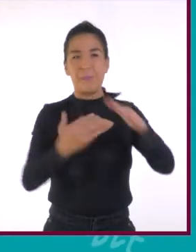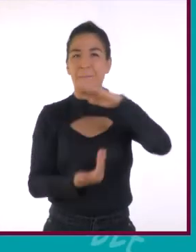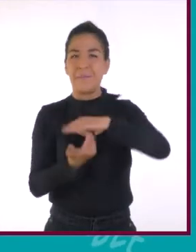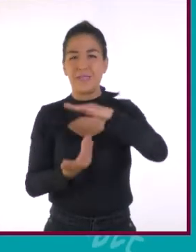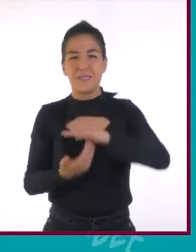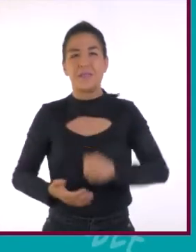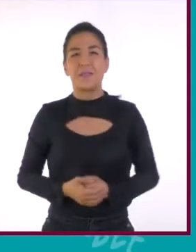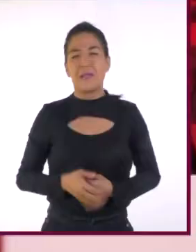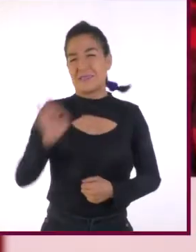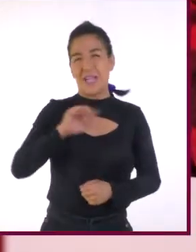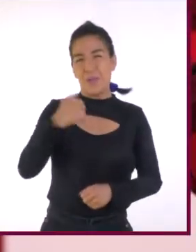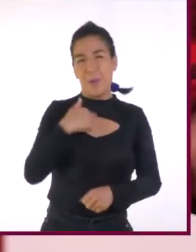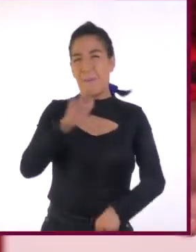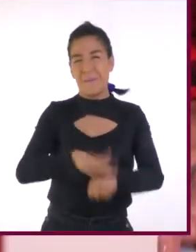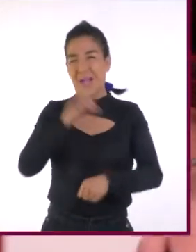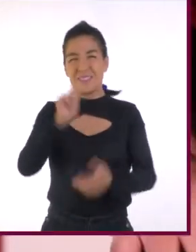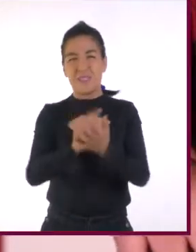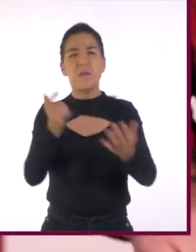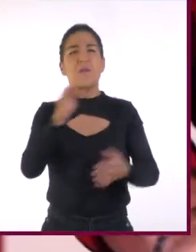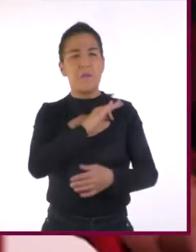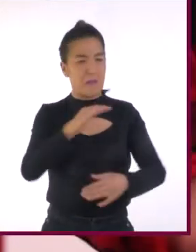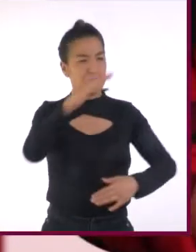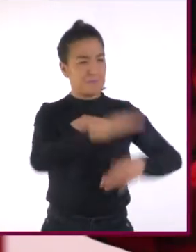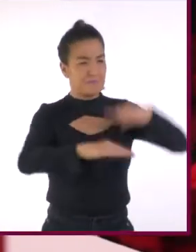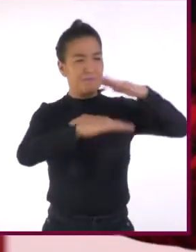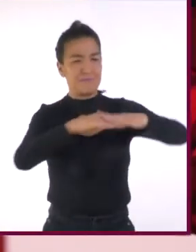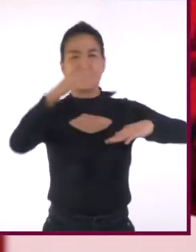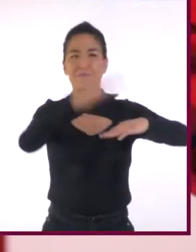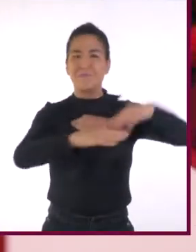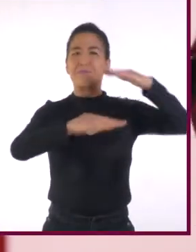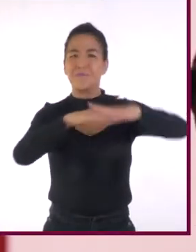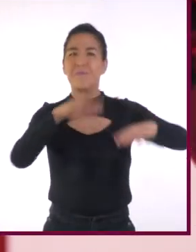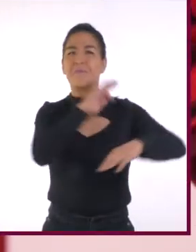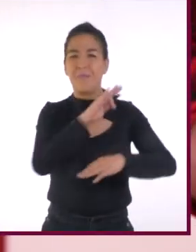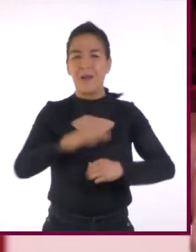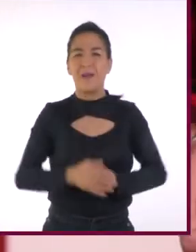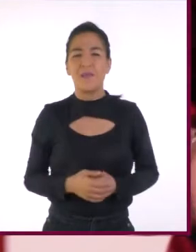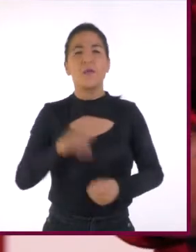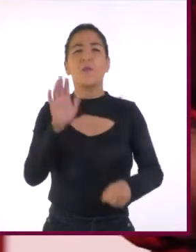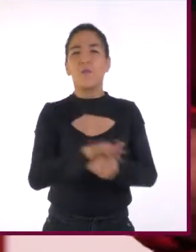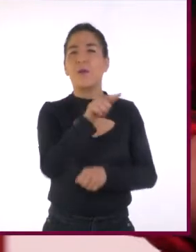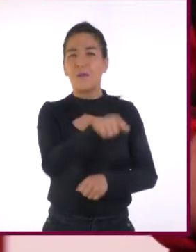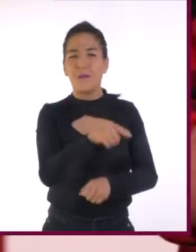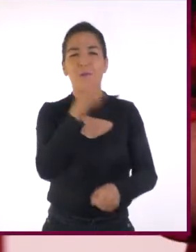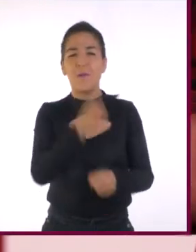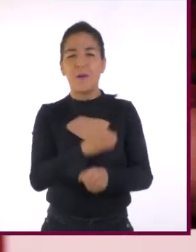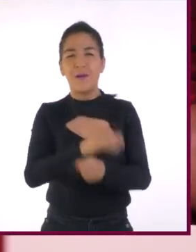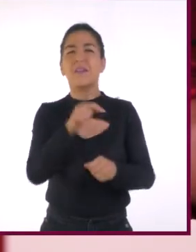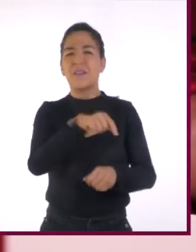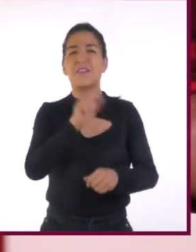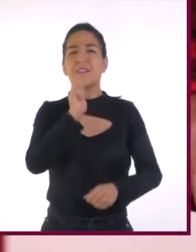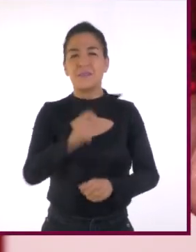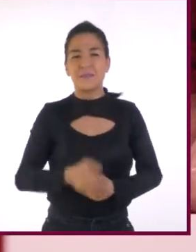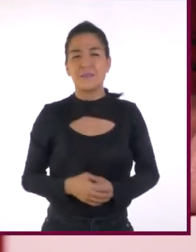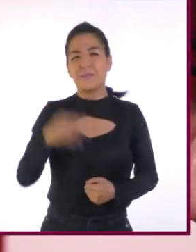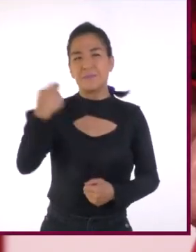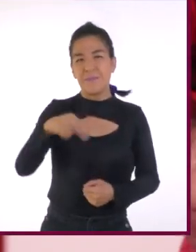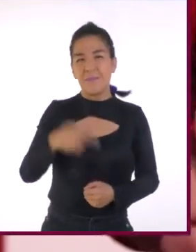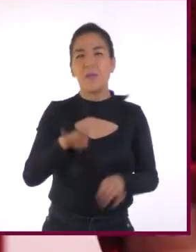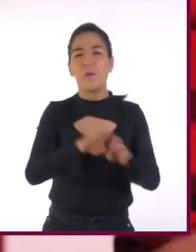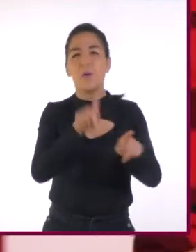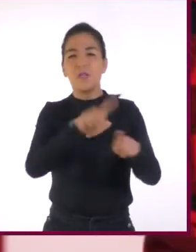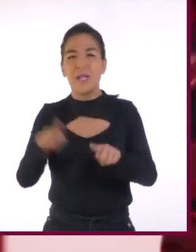sobre la mesa. Si yo tuviera más libros, podría seguir apilando esta escalera de libros. Esto es porque lo que acabamos de